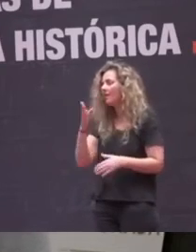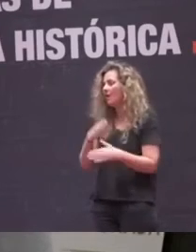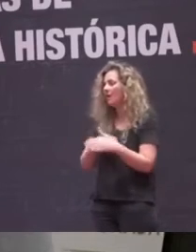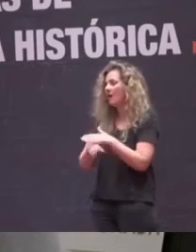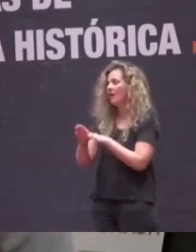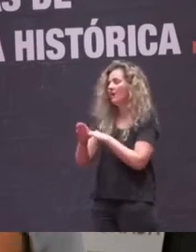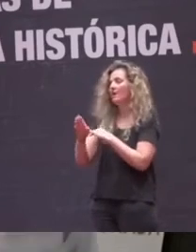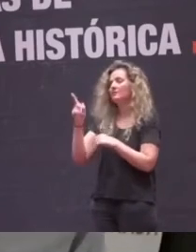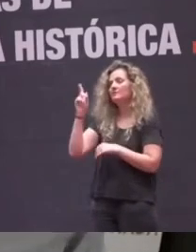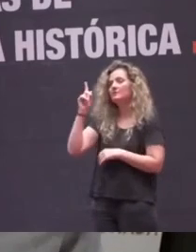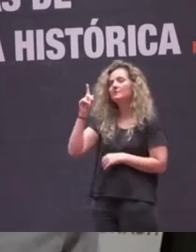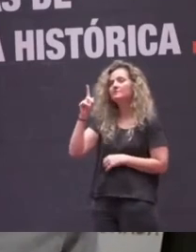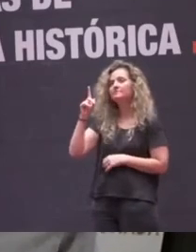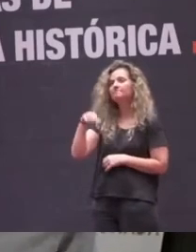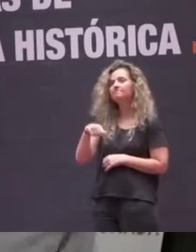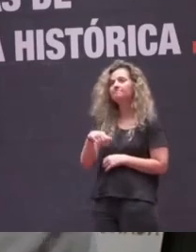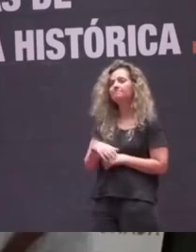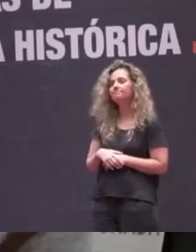Parlamentario do BNG,